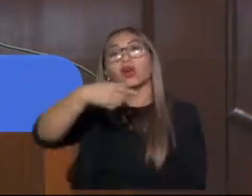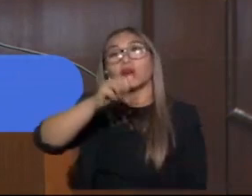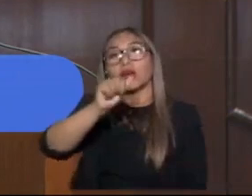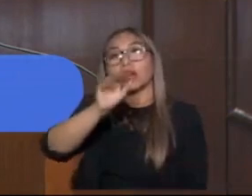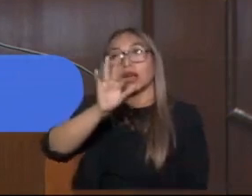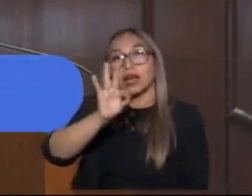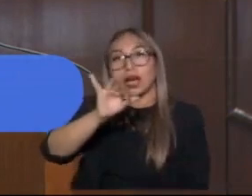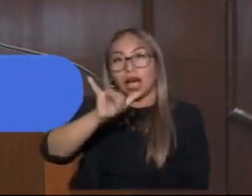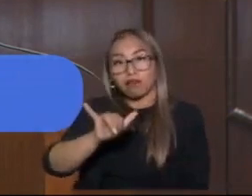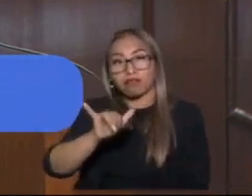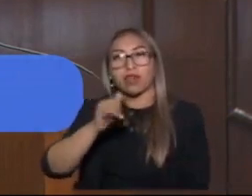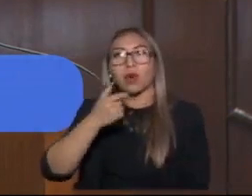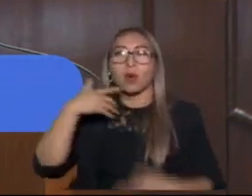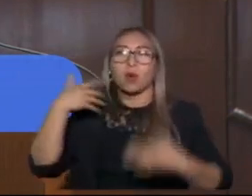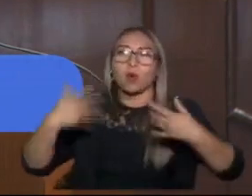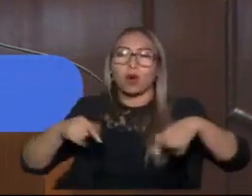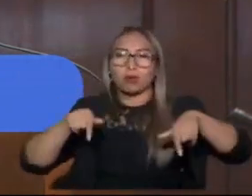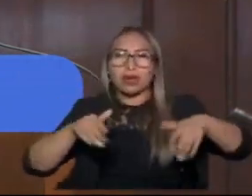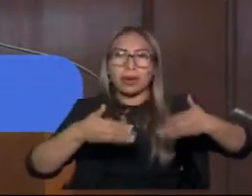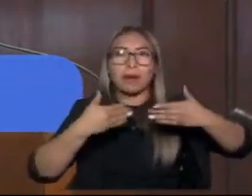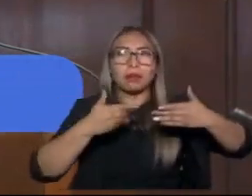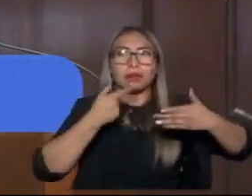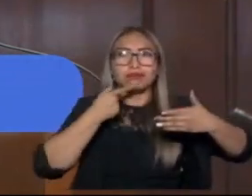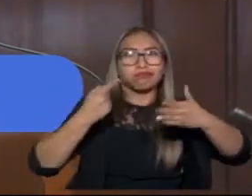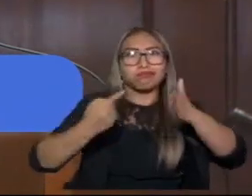afectando la imagen internacional de nuestro país.